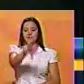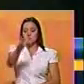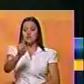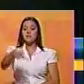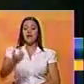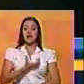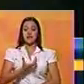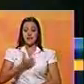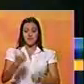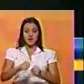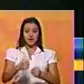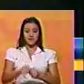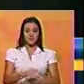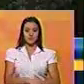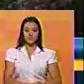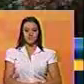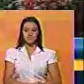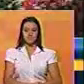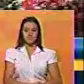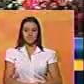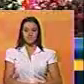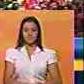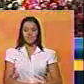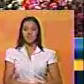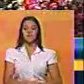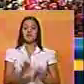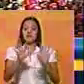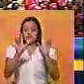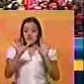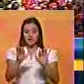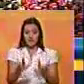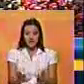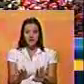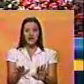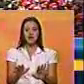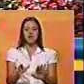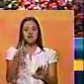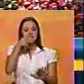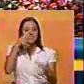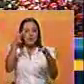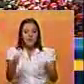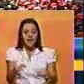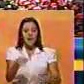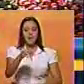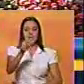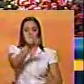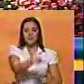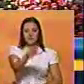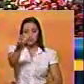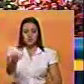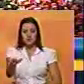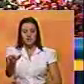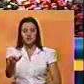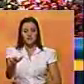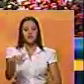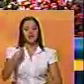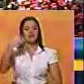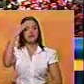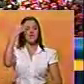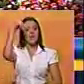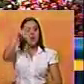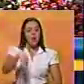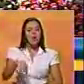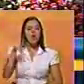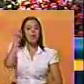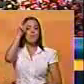la Alcaldía de Maracaibo. Esa Secretaría de Seguridad Ciudadana, que muy bien la lleva hoy el